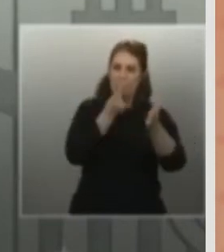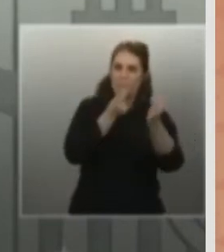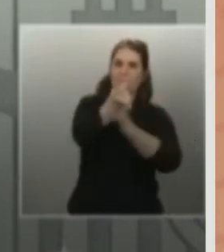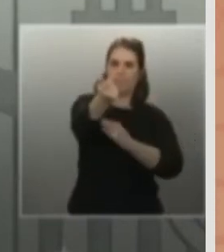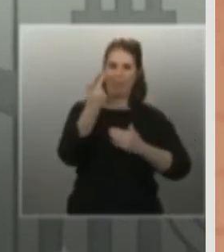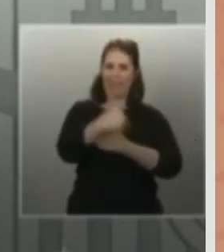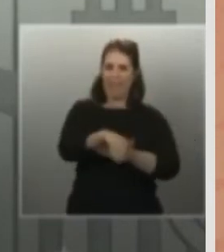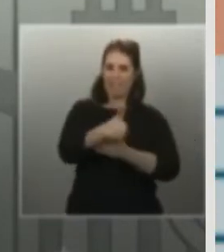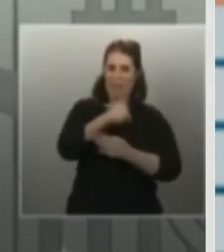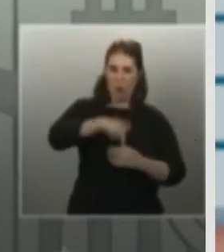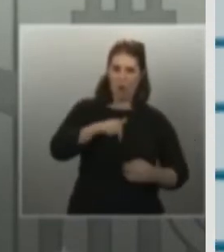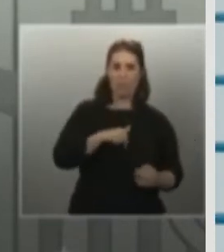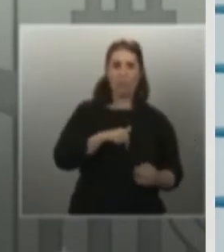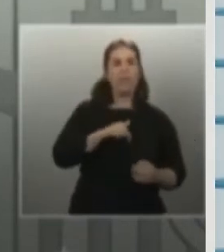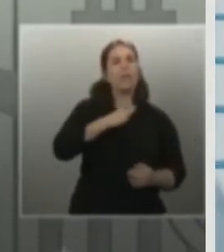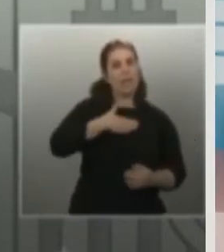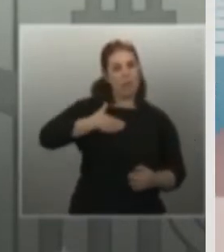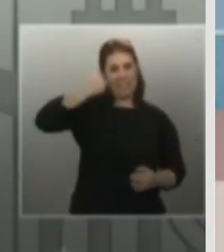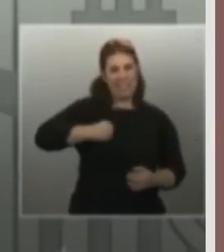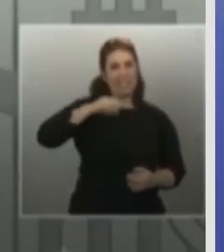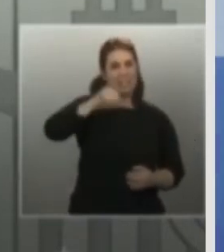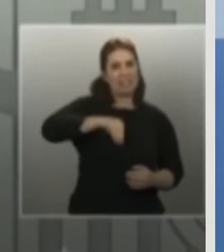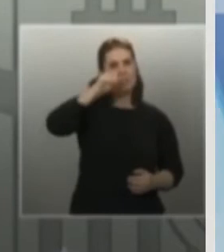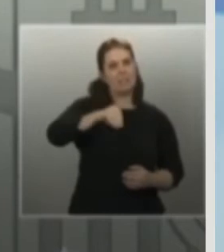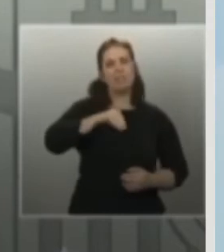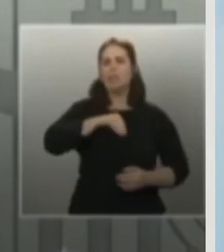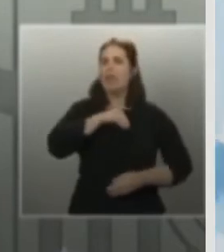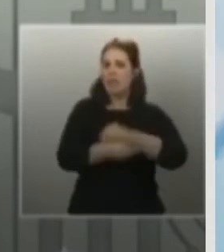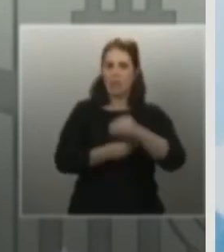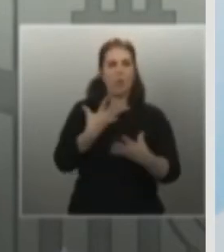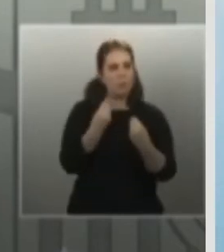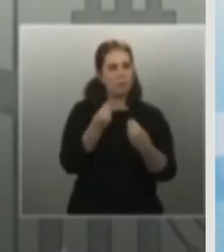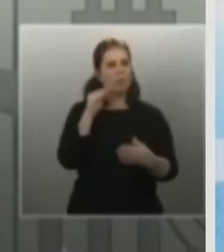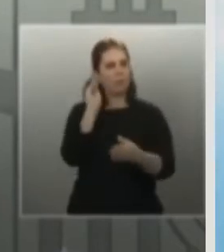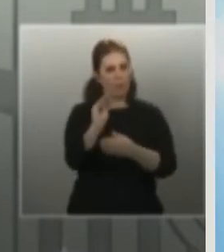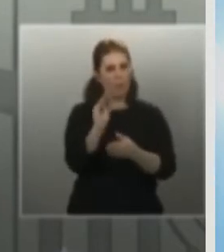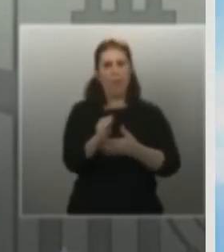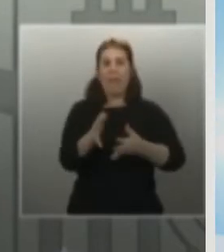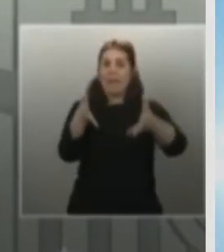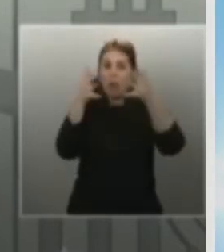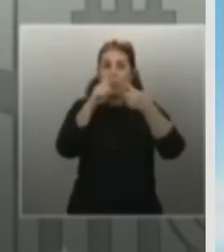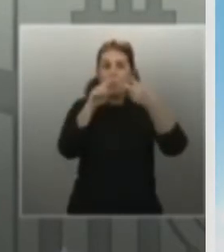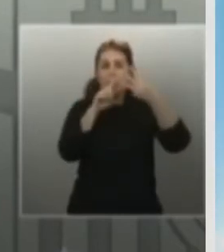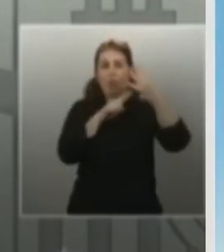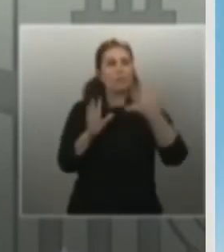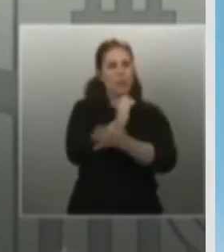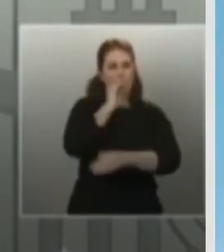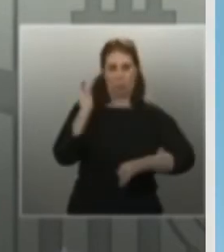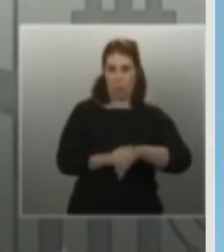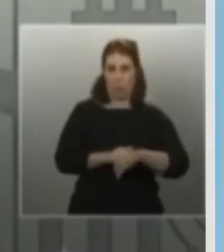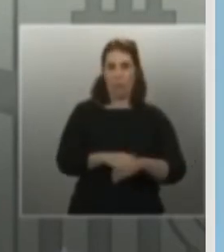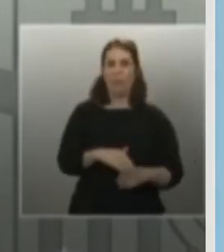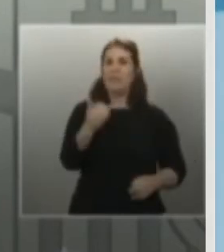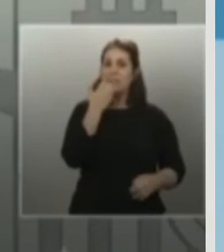actividades. Pero acá sí que hubo un mes, que fue septiembre, que se mantuvieron todas las actividades académicas, la mitad